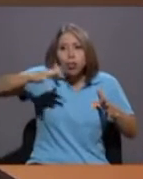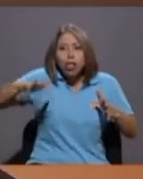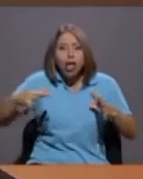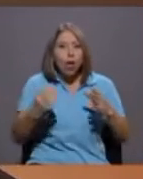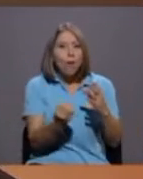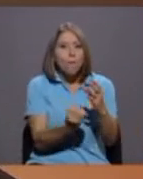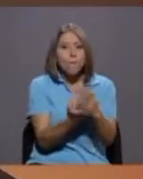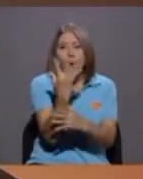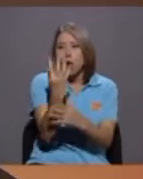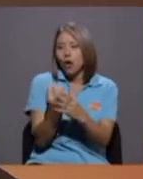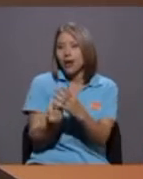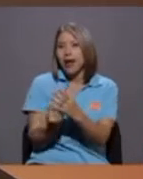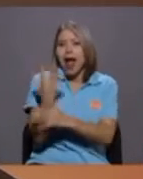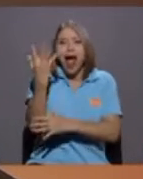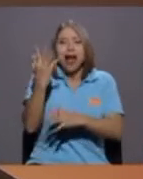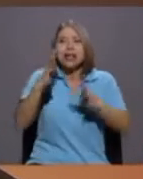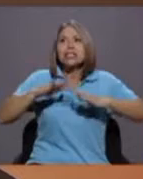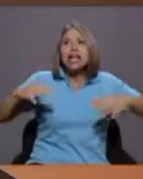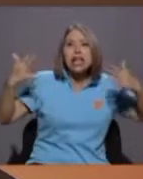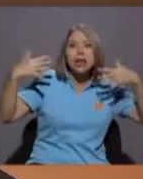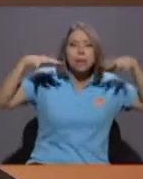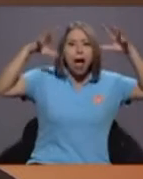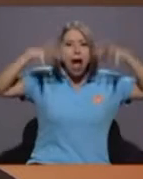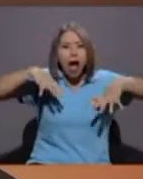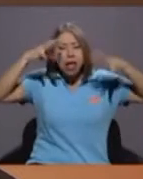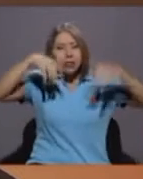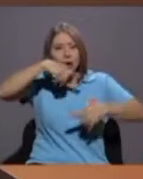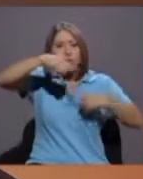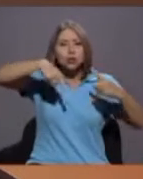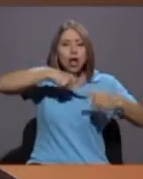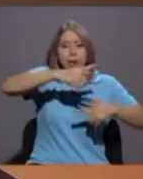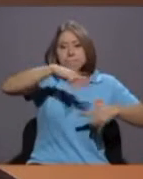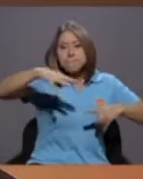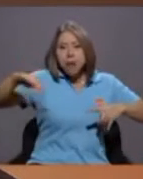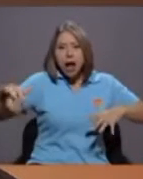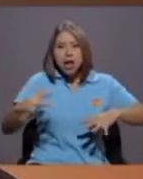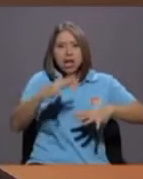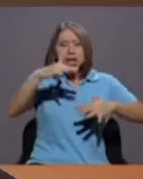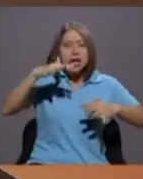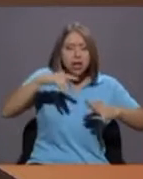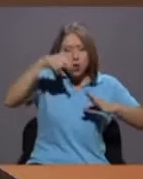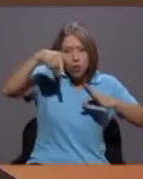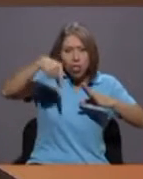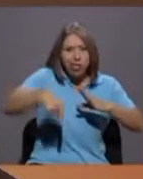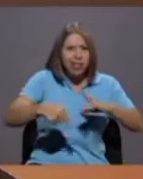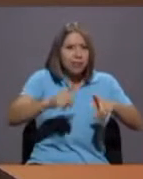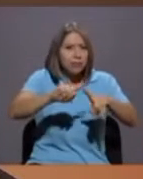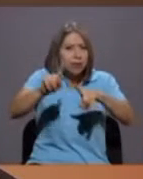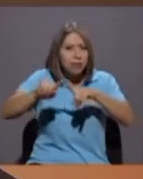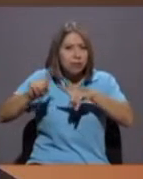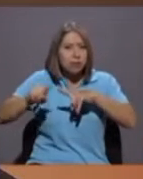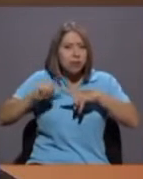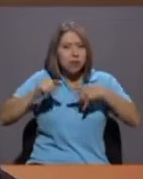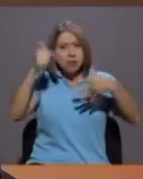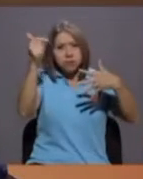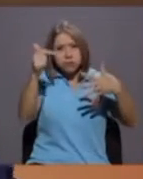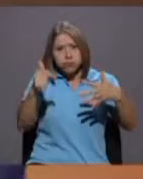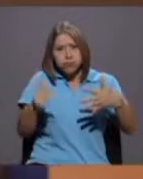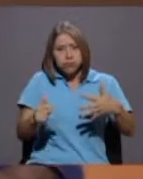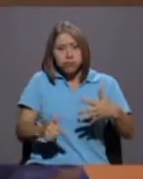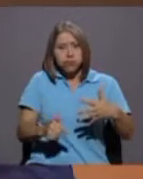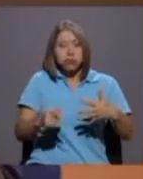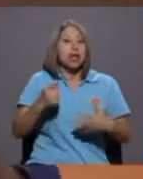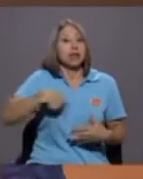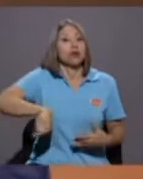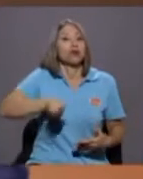climático, marino, etcétera, ¿verdad? Y esto es un contexto en el que decidimos vivir acá,